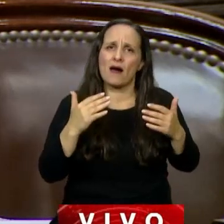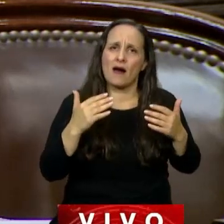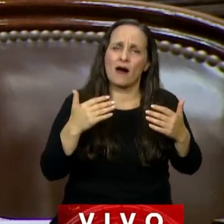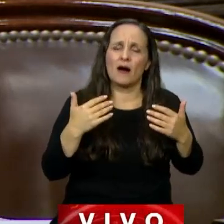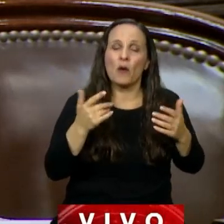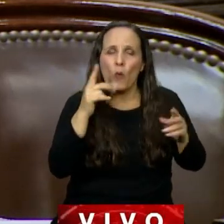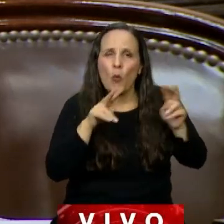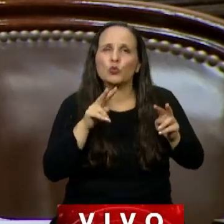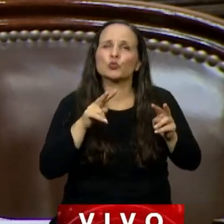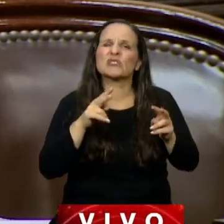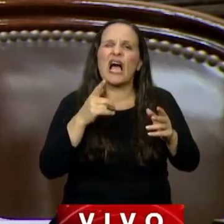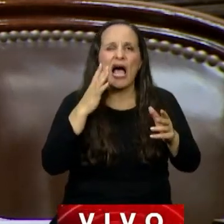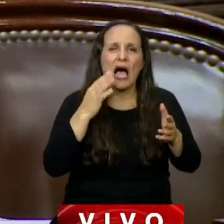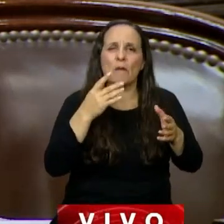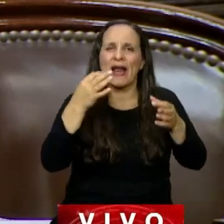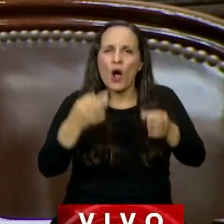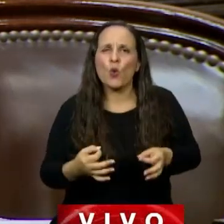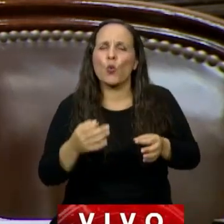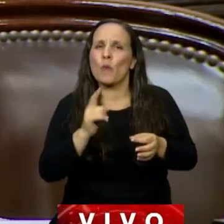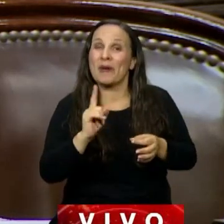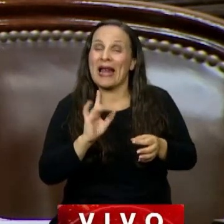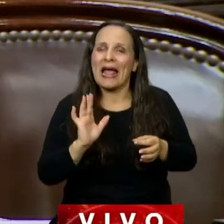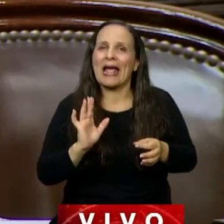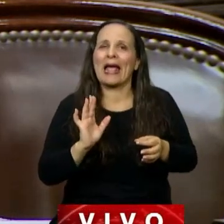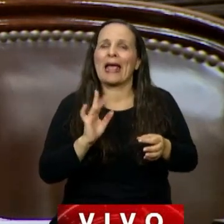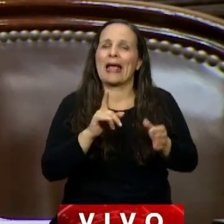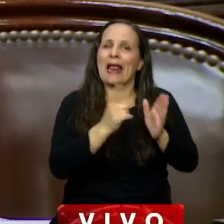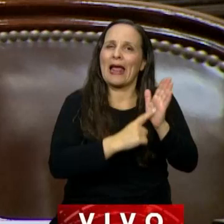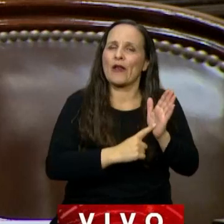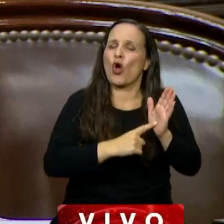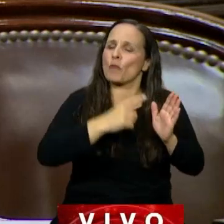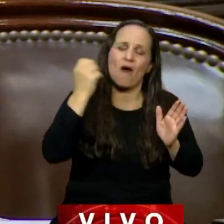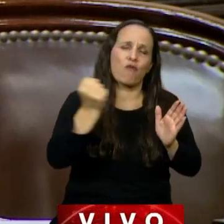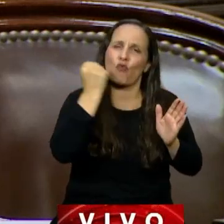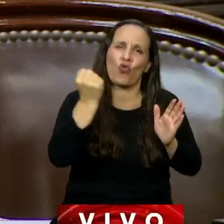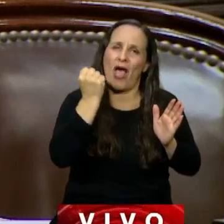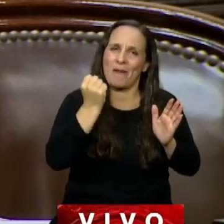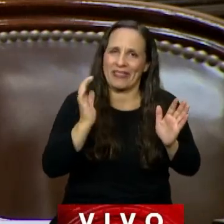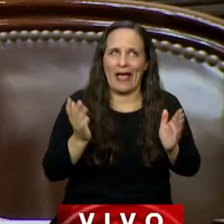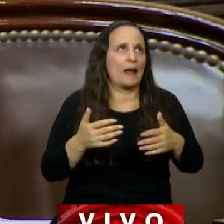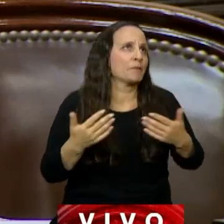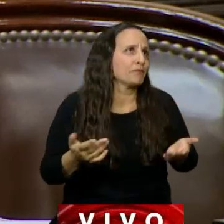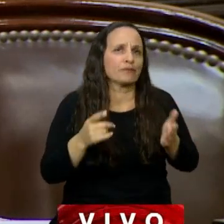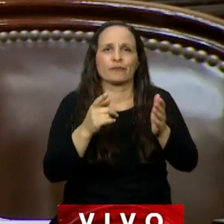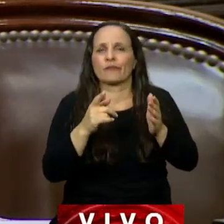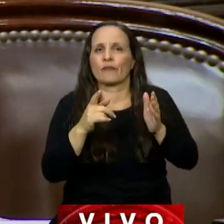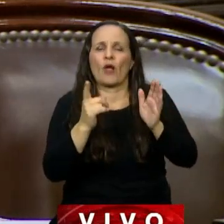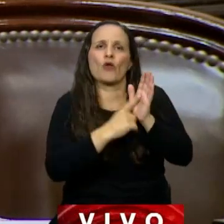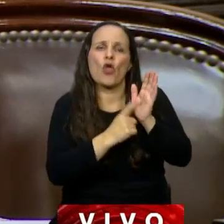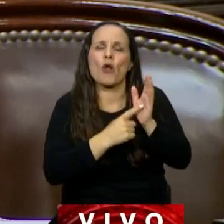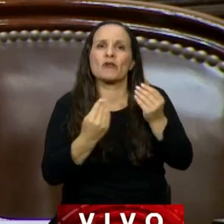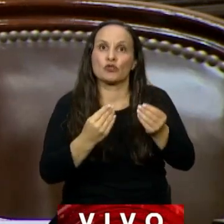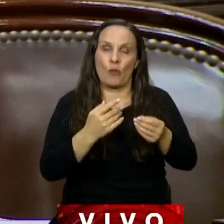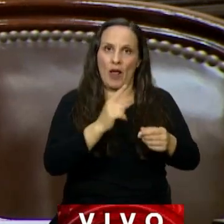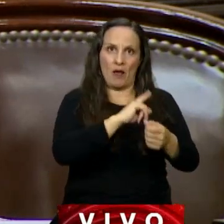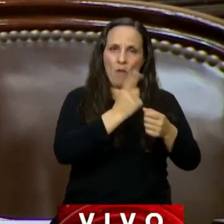buscar atajos en el cumplimiento y obviar el cumplimiento de normas que son fundamentales, tales como la no delegación de